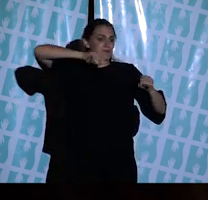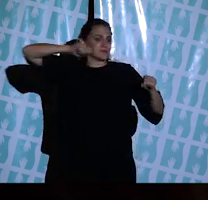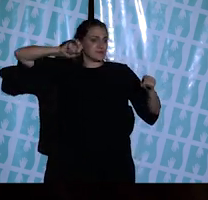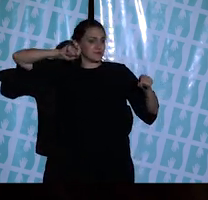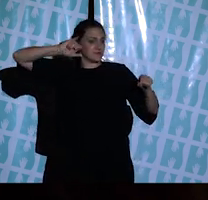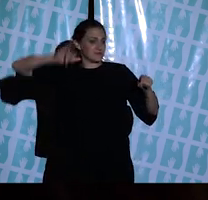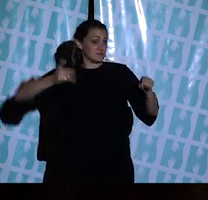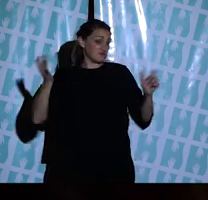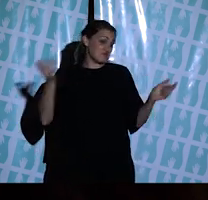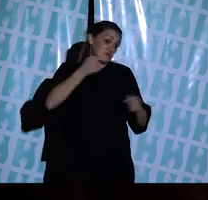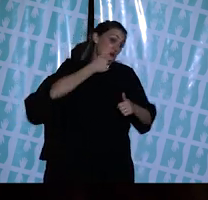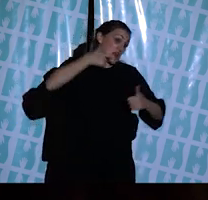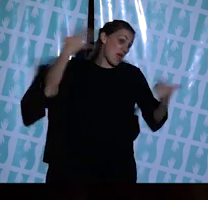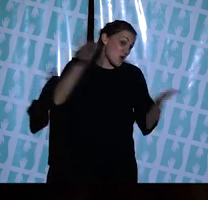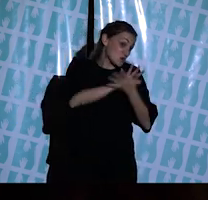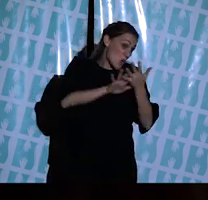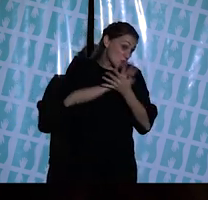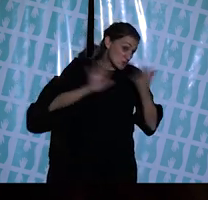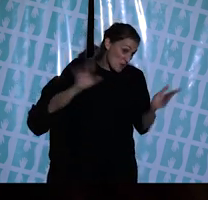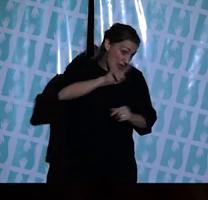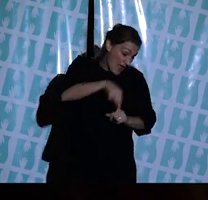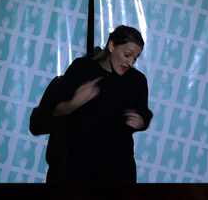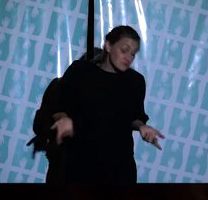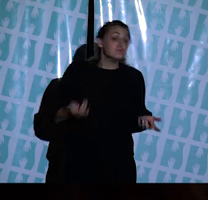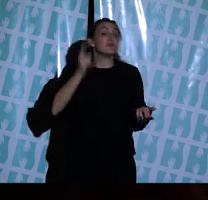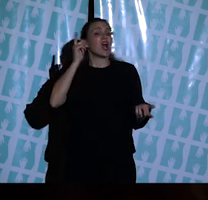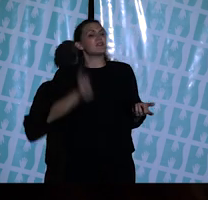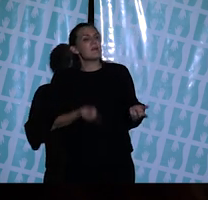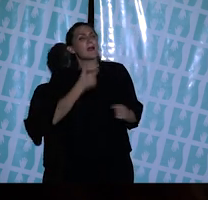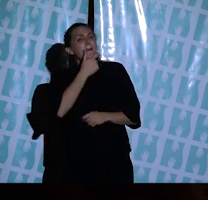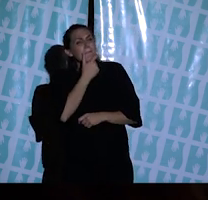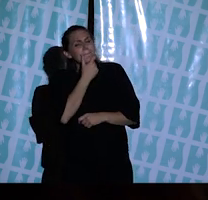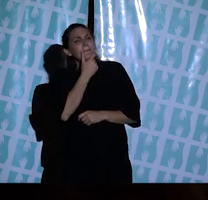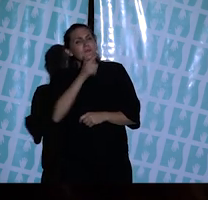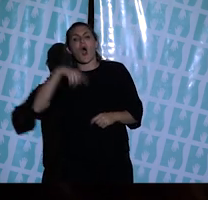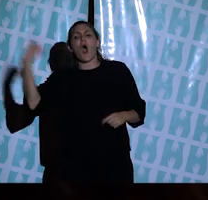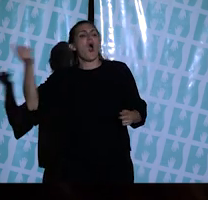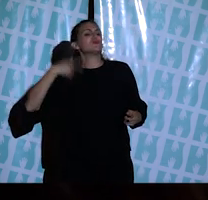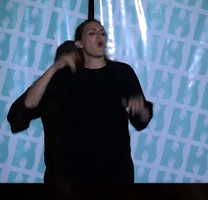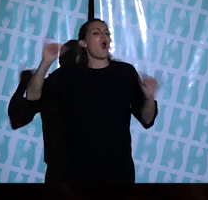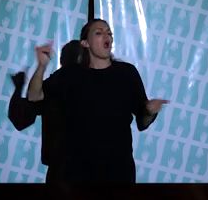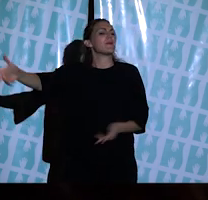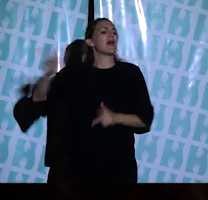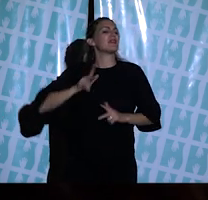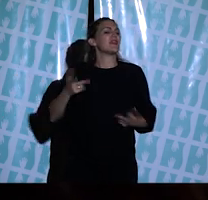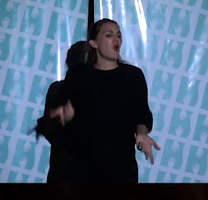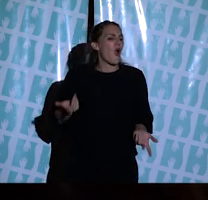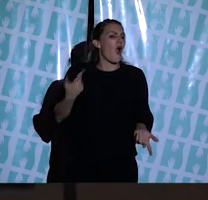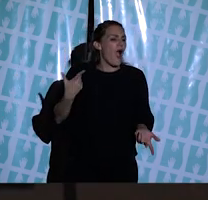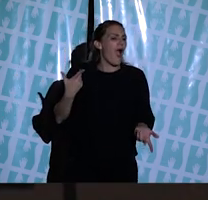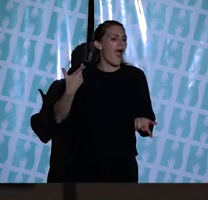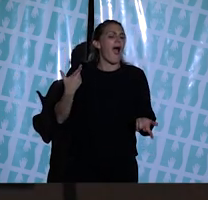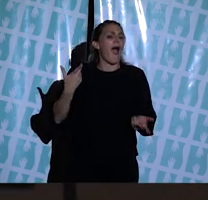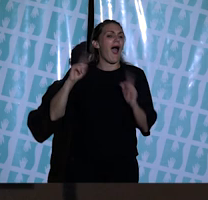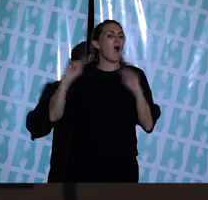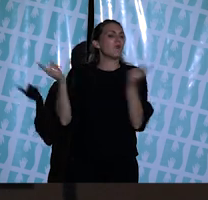y desatornillar el tornillo. Pero también puedo, otro me dijo, un chico inteligentísimo en un aula, me dijo, y